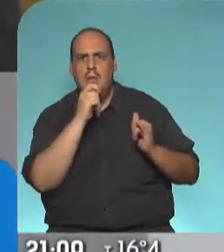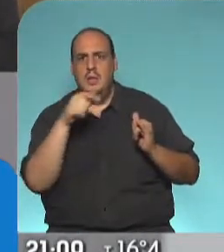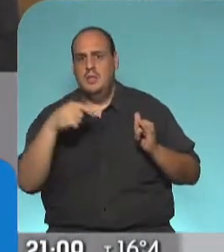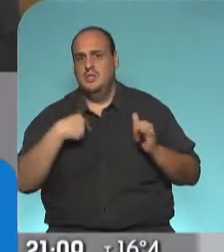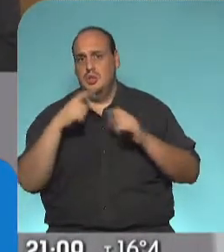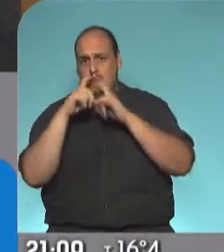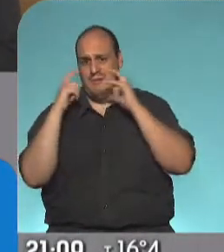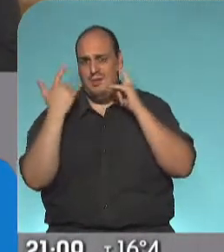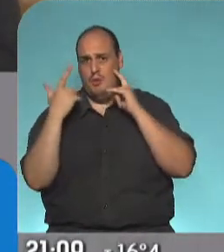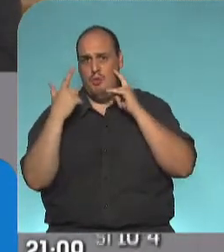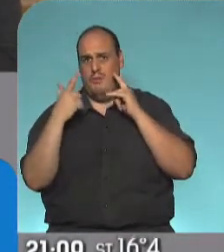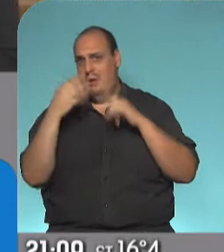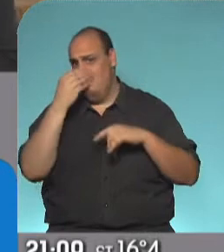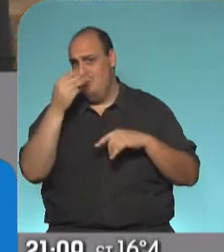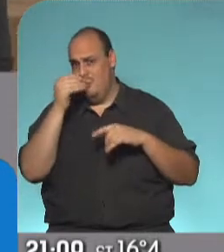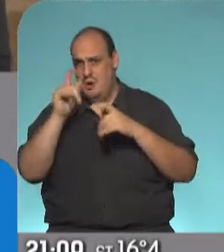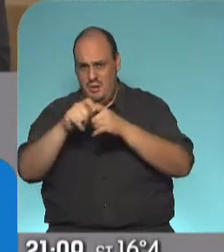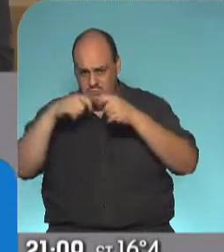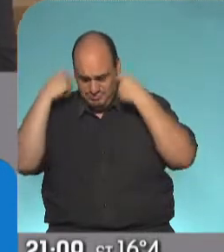me quedaban barbijos limpios.